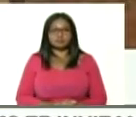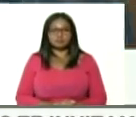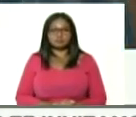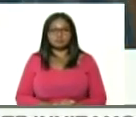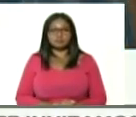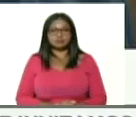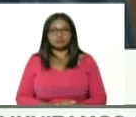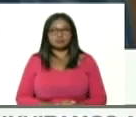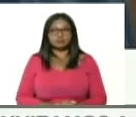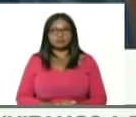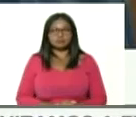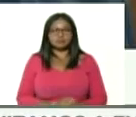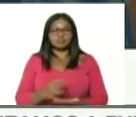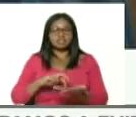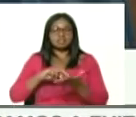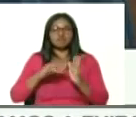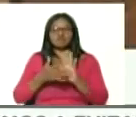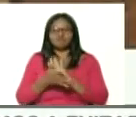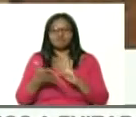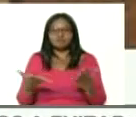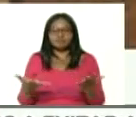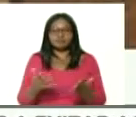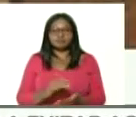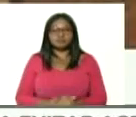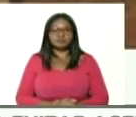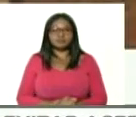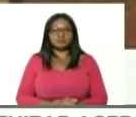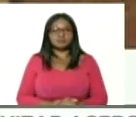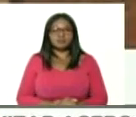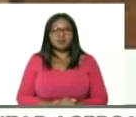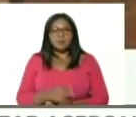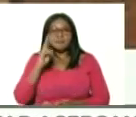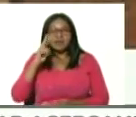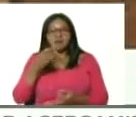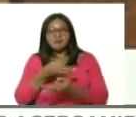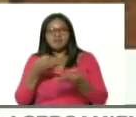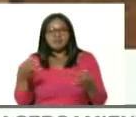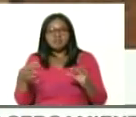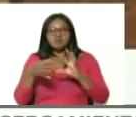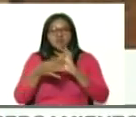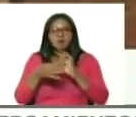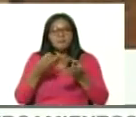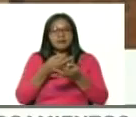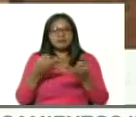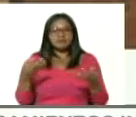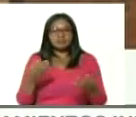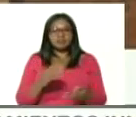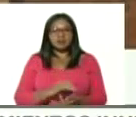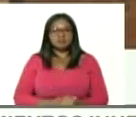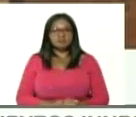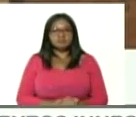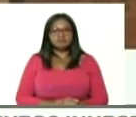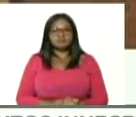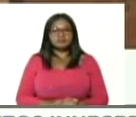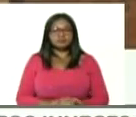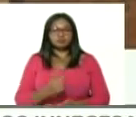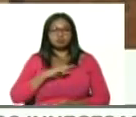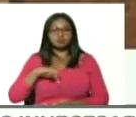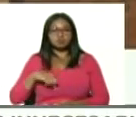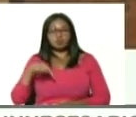Entonces, tiene que haber una simbiosis perfecta, una unión perfecta. Nosotros hoy por